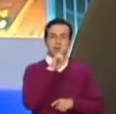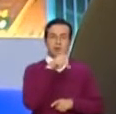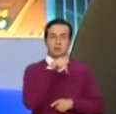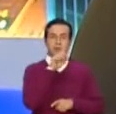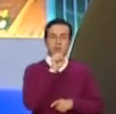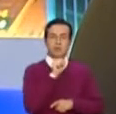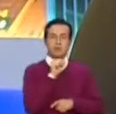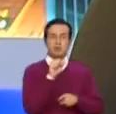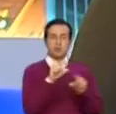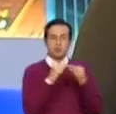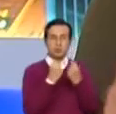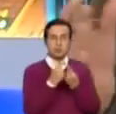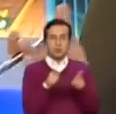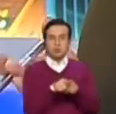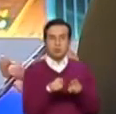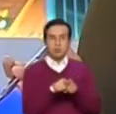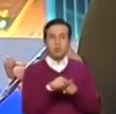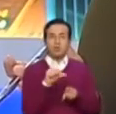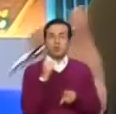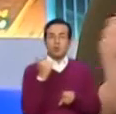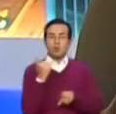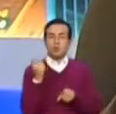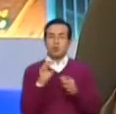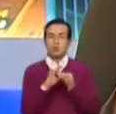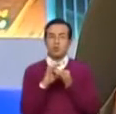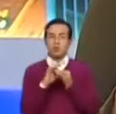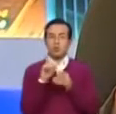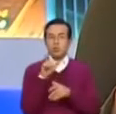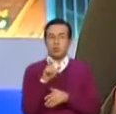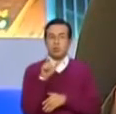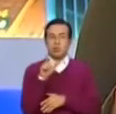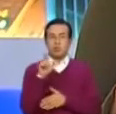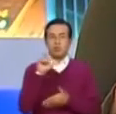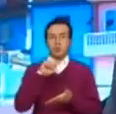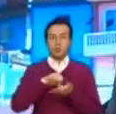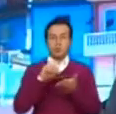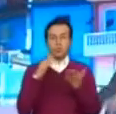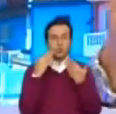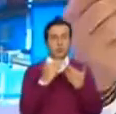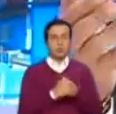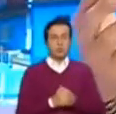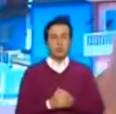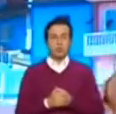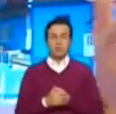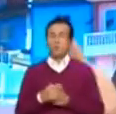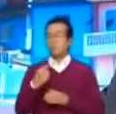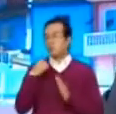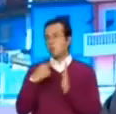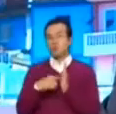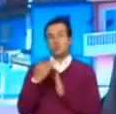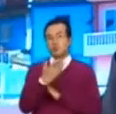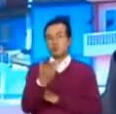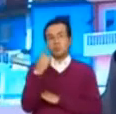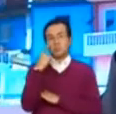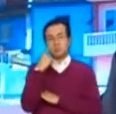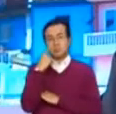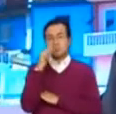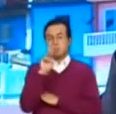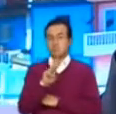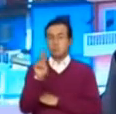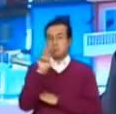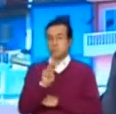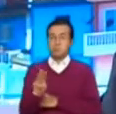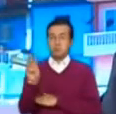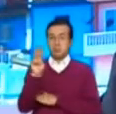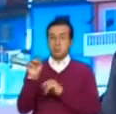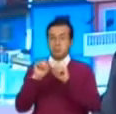S.A. es también el que lleva el de otro de los vinculados que se encuentra en la ciudad de Guayaquil. Uno puede acceder a la base de datos, en